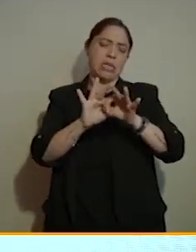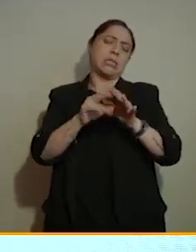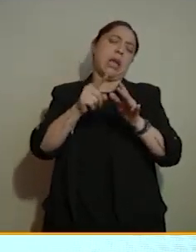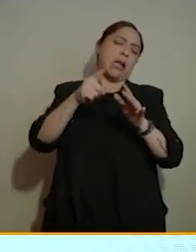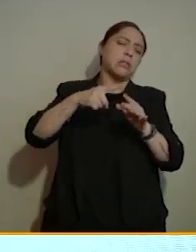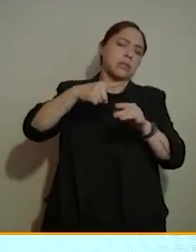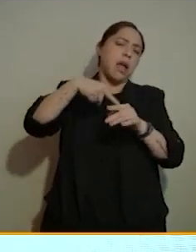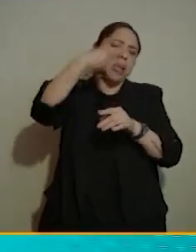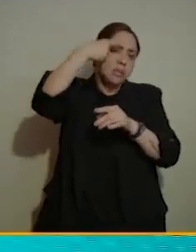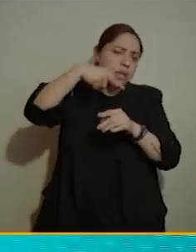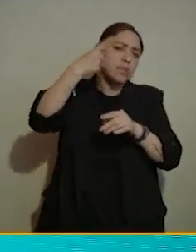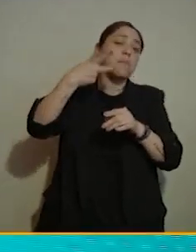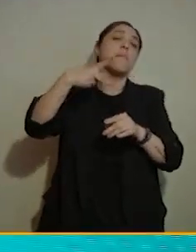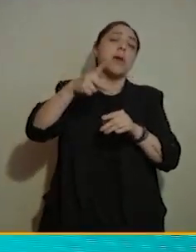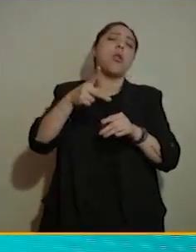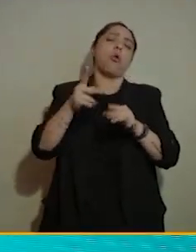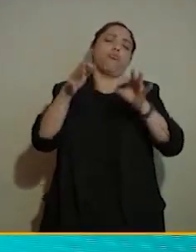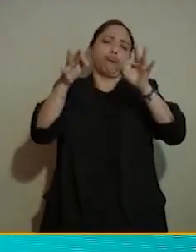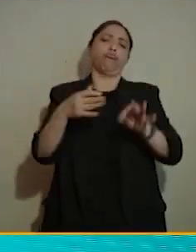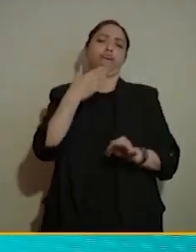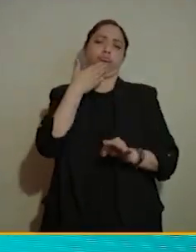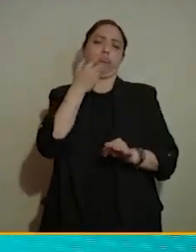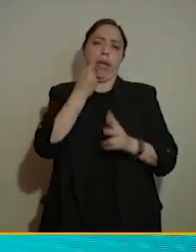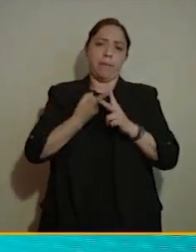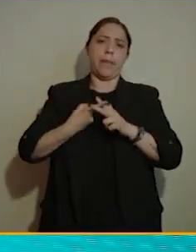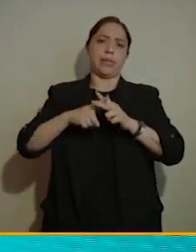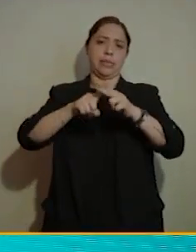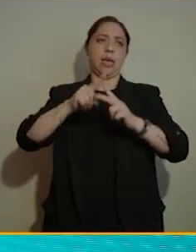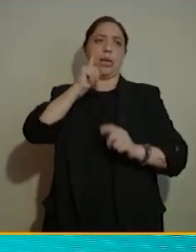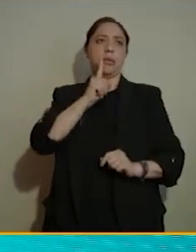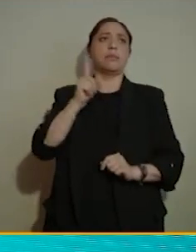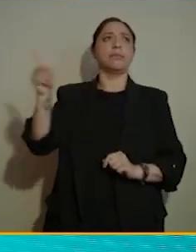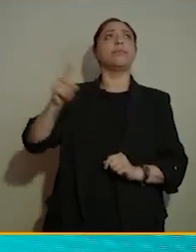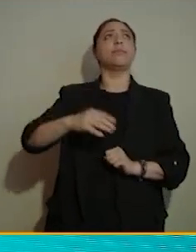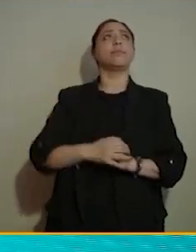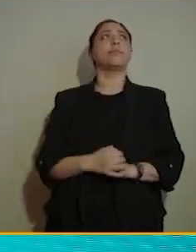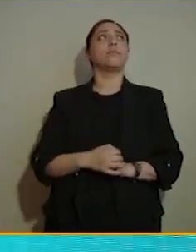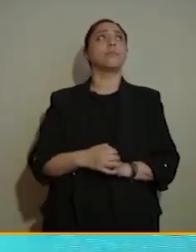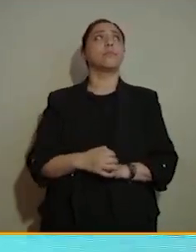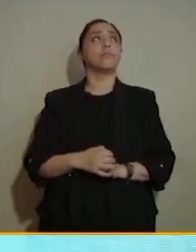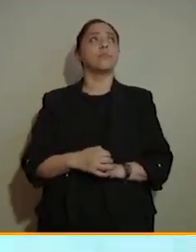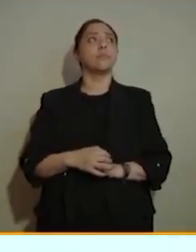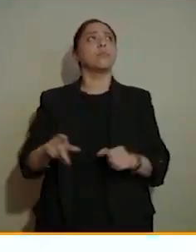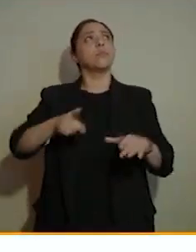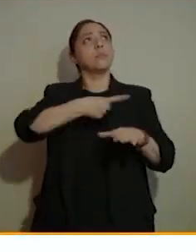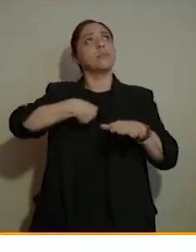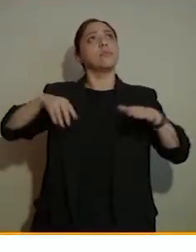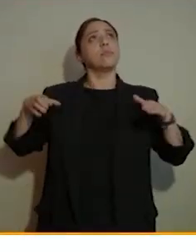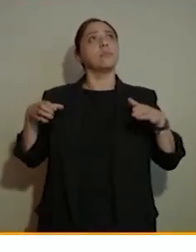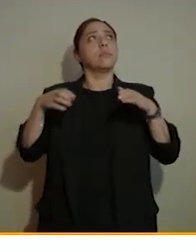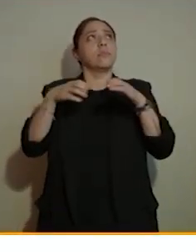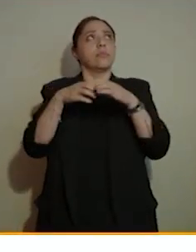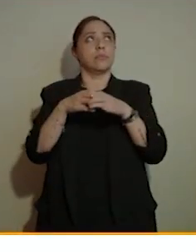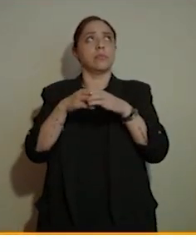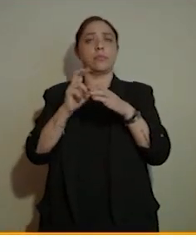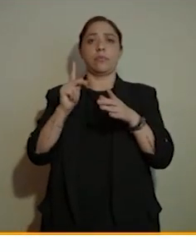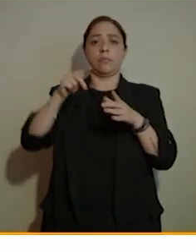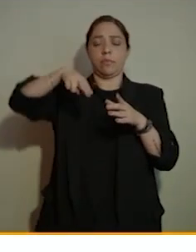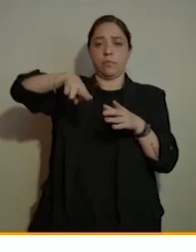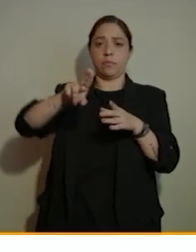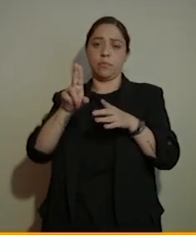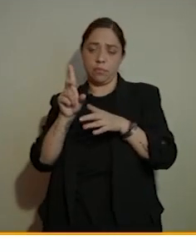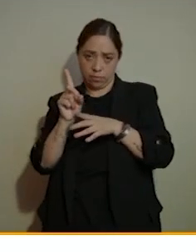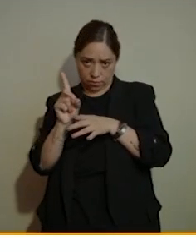iniciar con el proceso. Desde el PNUD estamos involucrados en el tema, estamos trabajando en